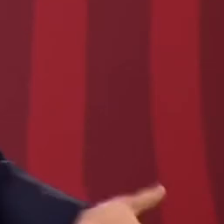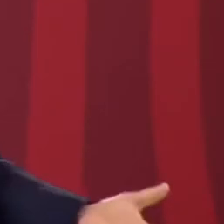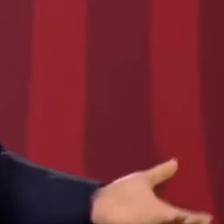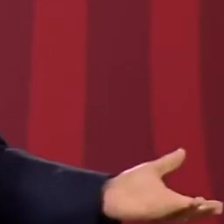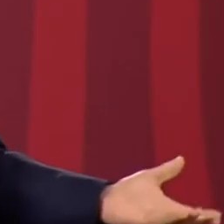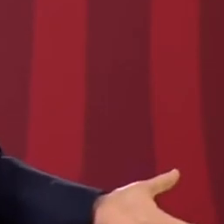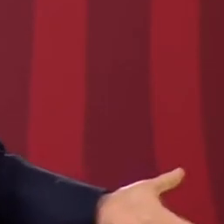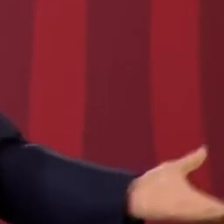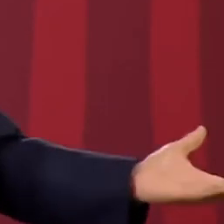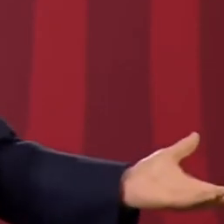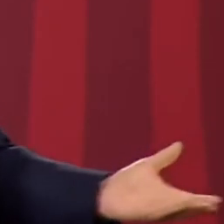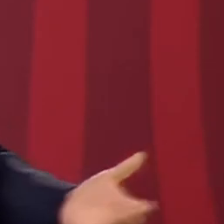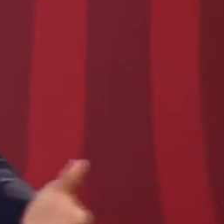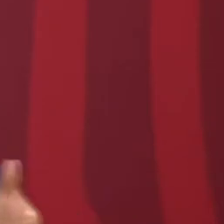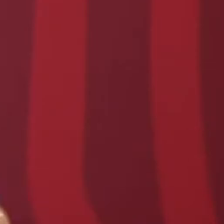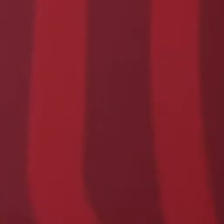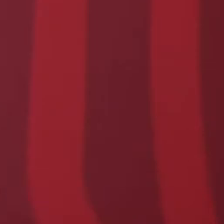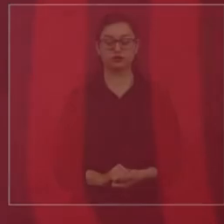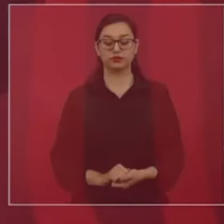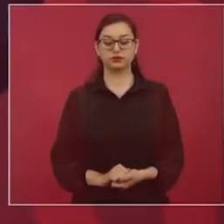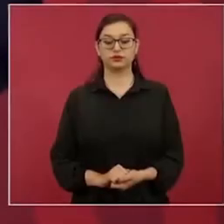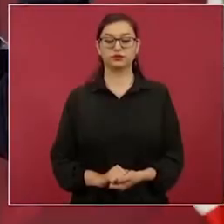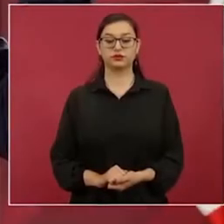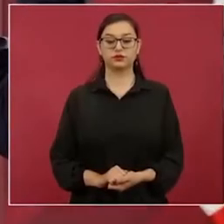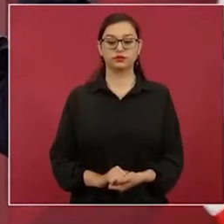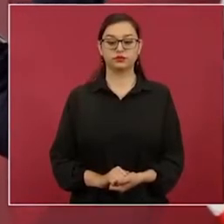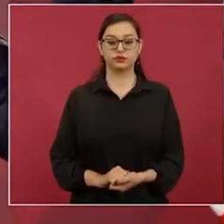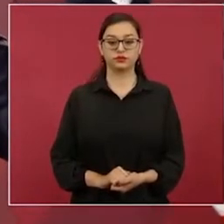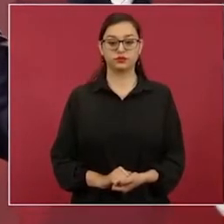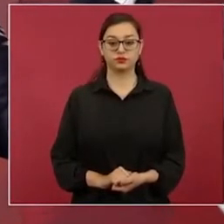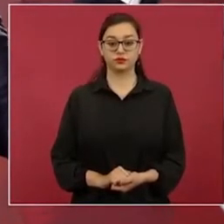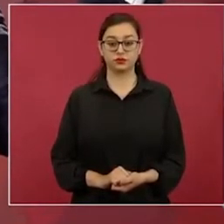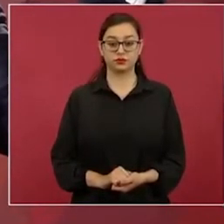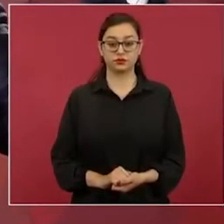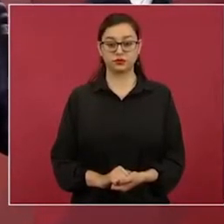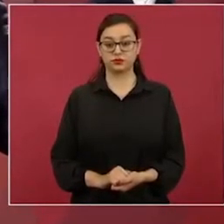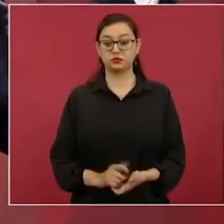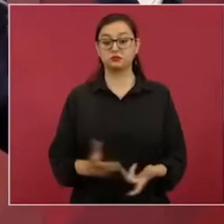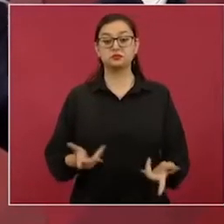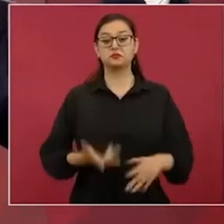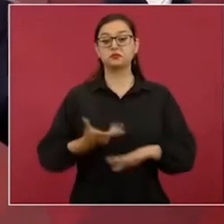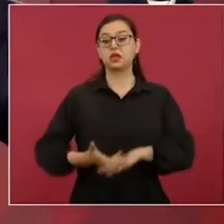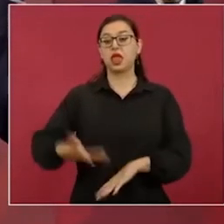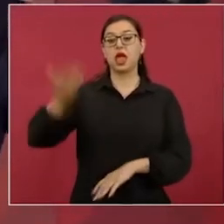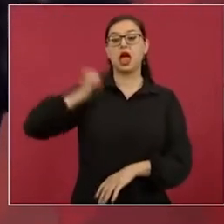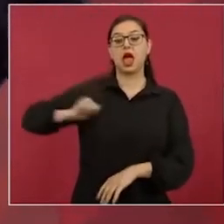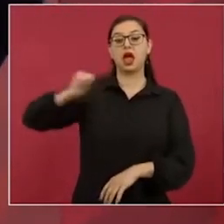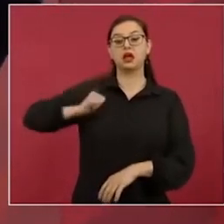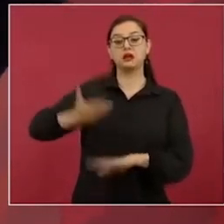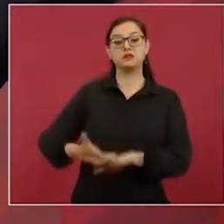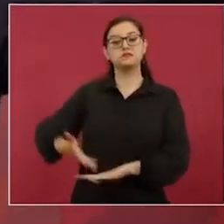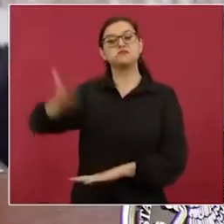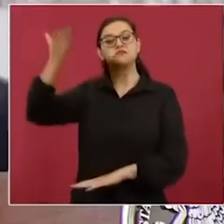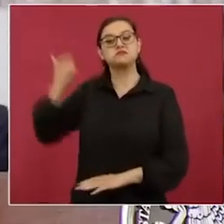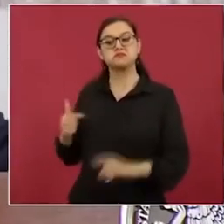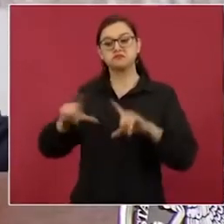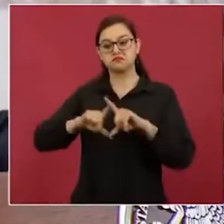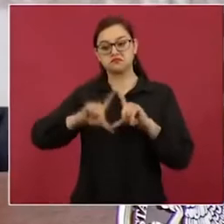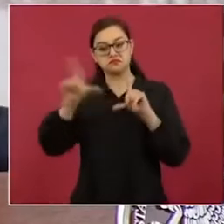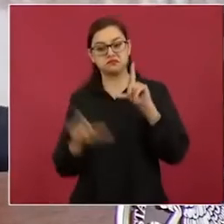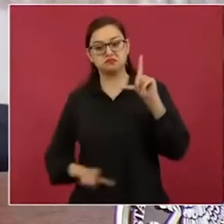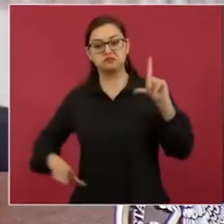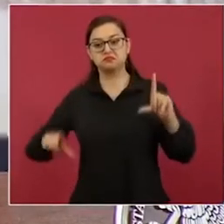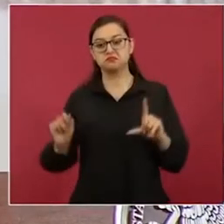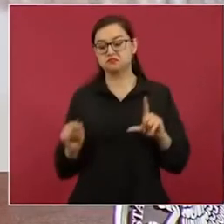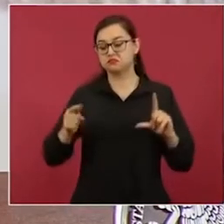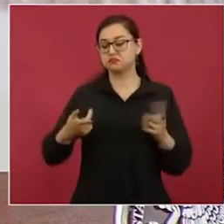¿cómo eran antes? Como 25 mil kilómetros de vía férrea, estaba comunicado todo el país